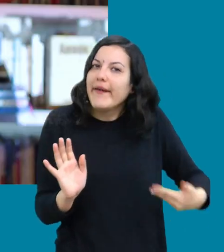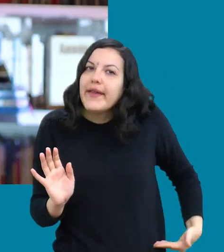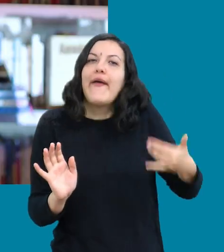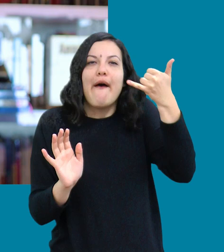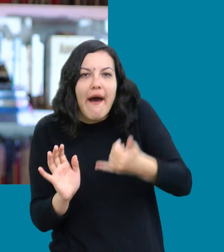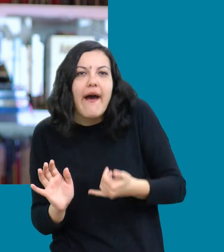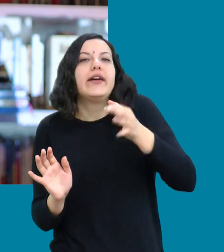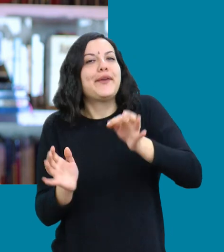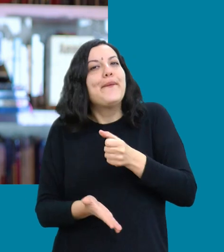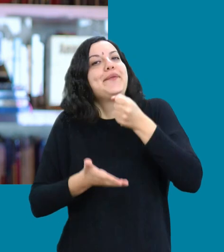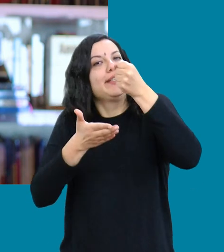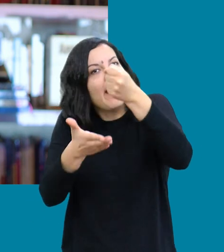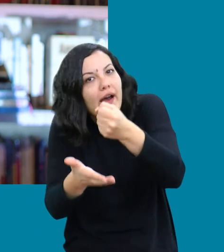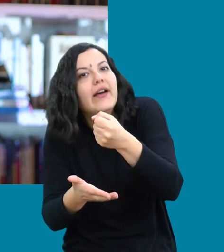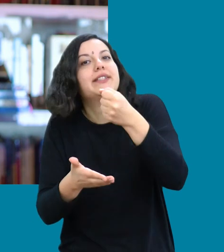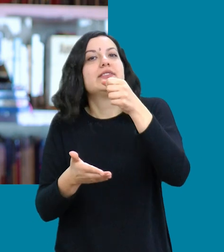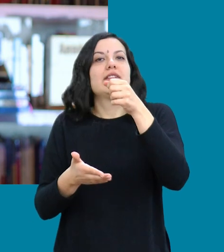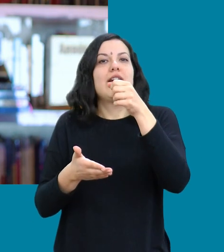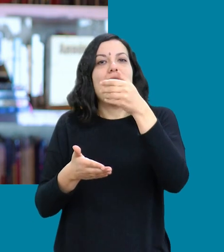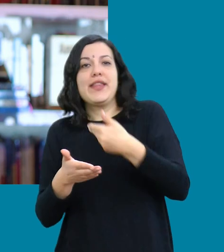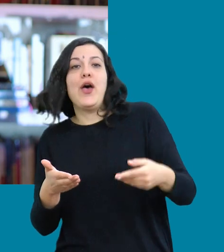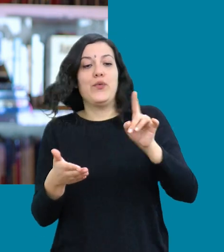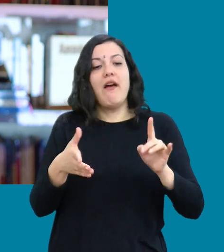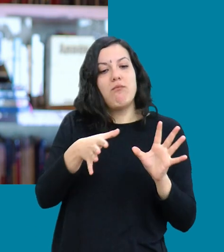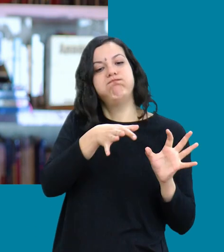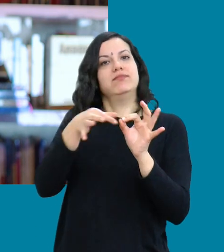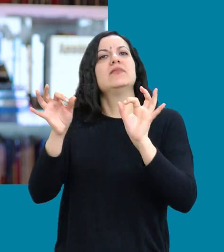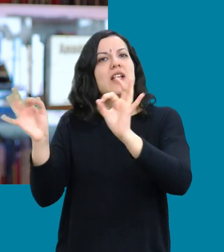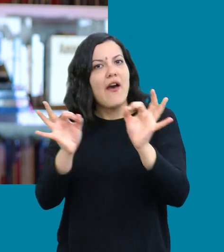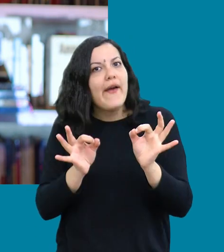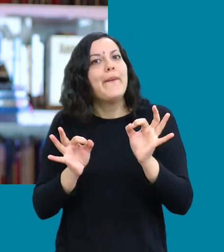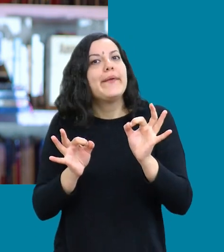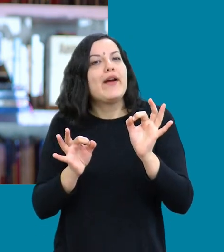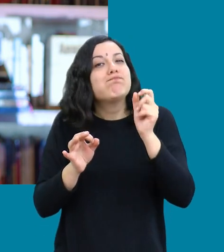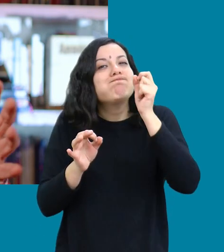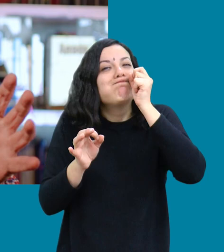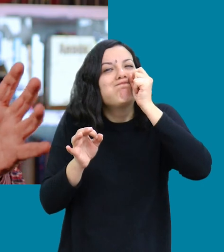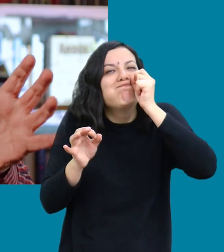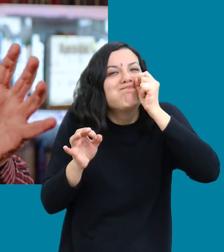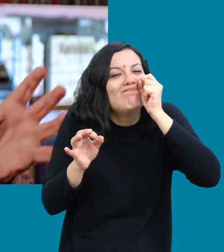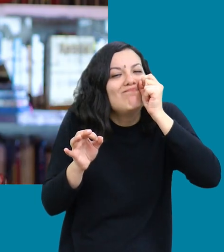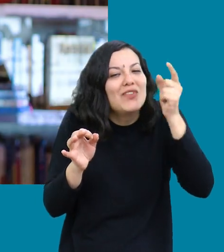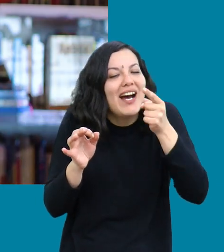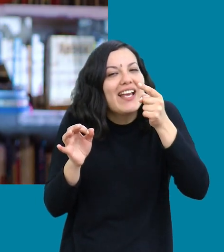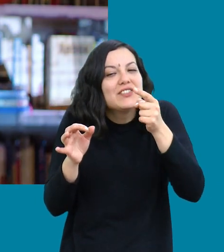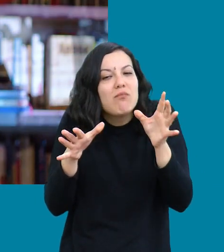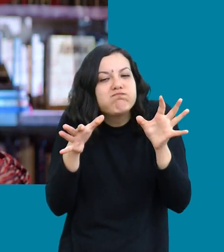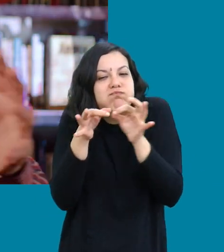que financia, sabemos que la universidad depende del Estado, pero en un parpadeo se cierra esa